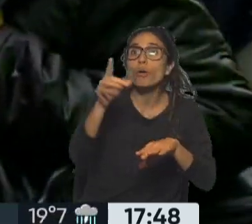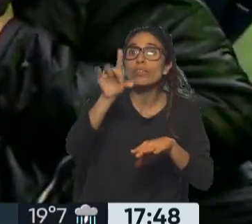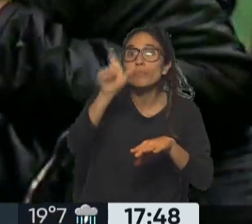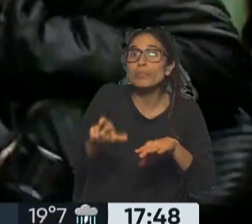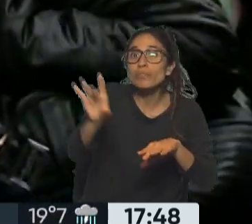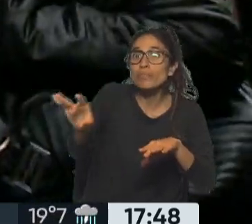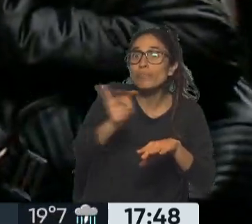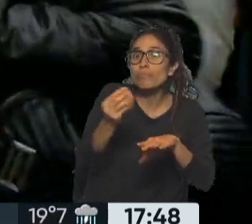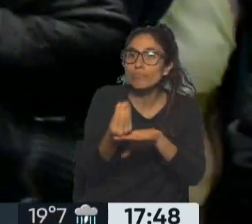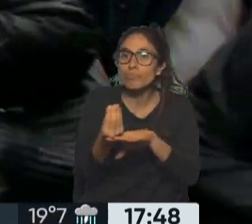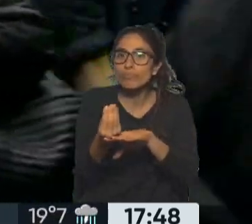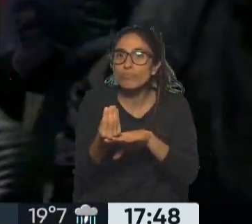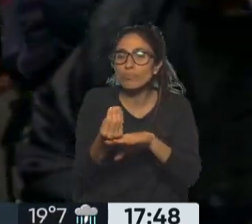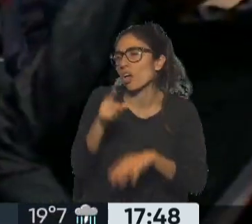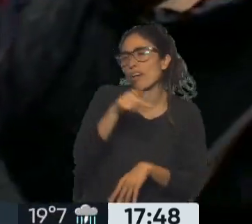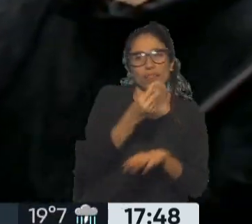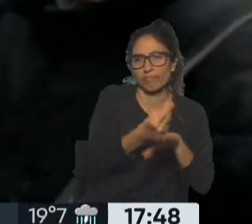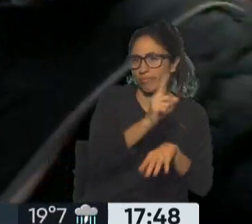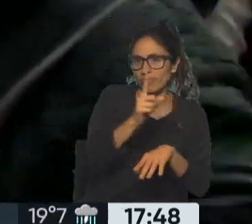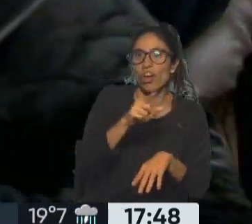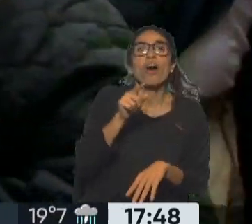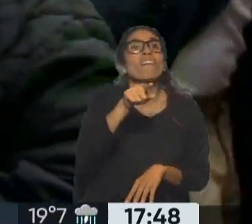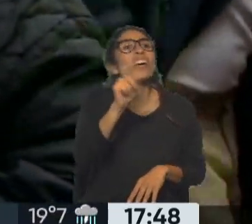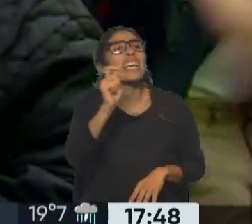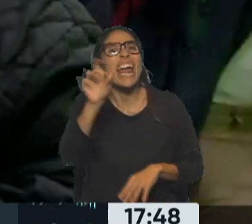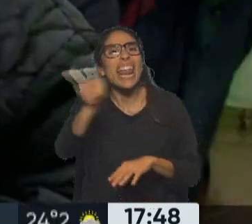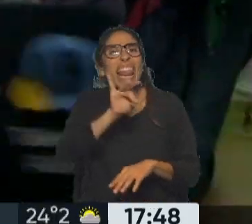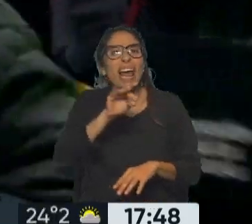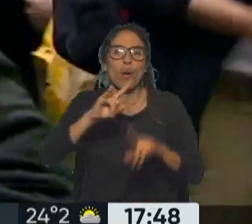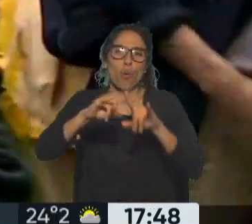ser? Guado De Pedro. de Padre. Gracias, viejo. Muy amable.